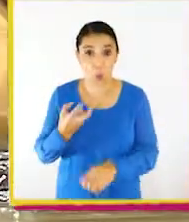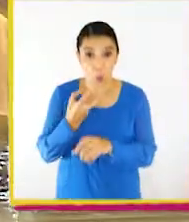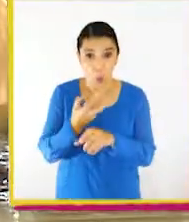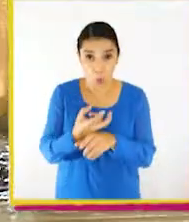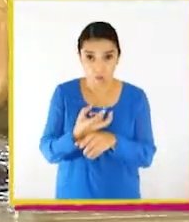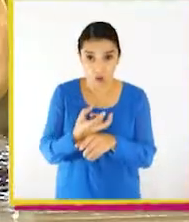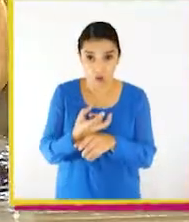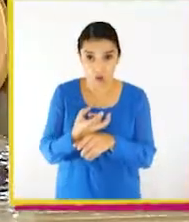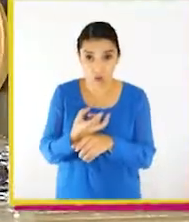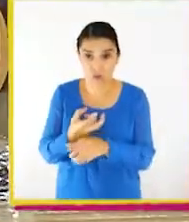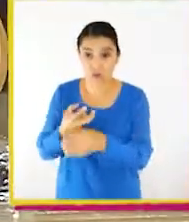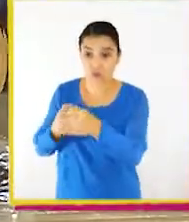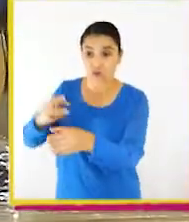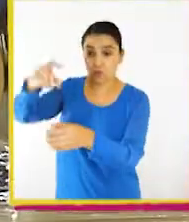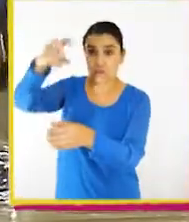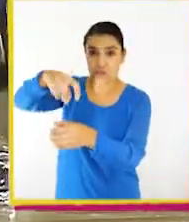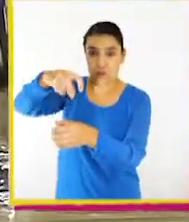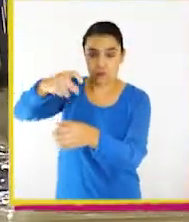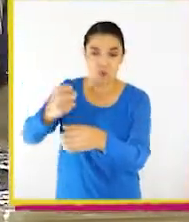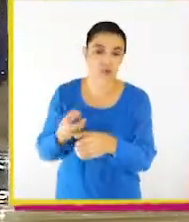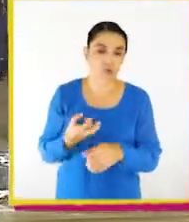huevo en un vaso.